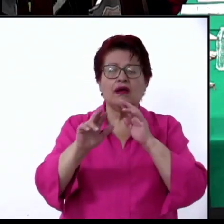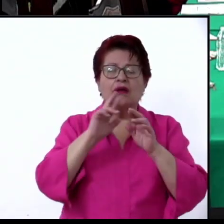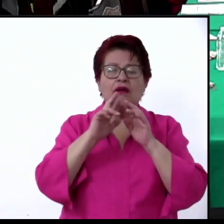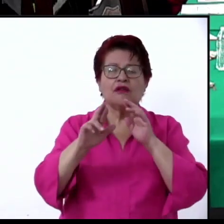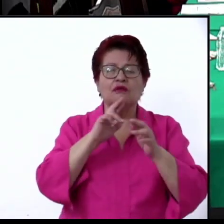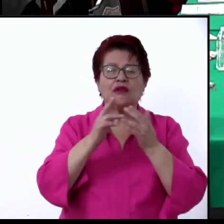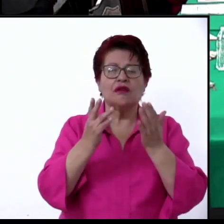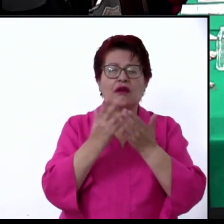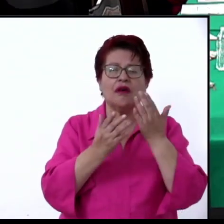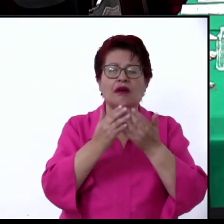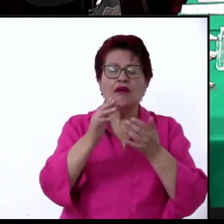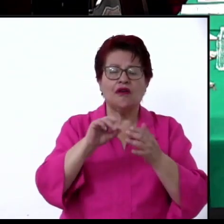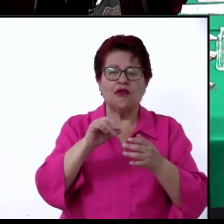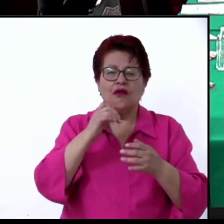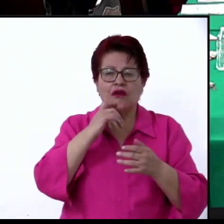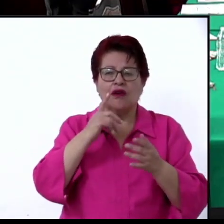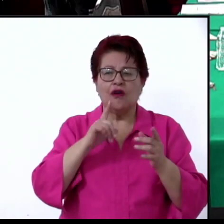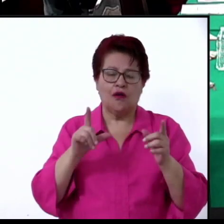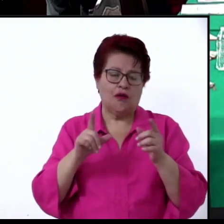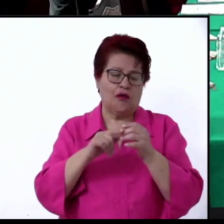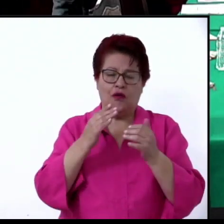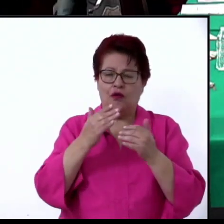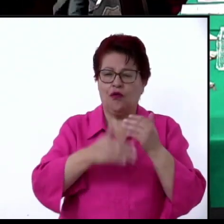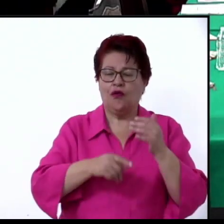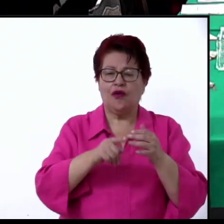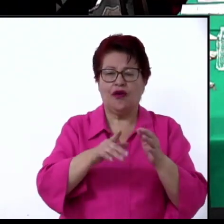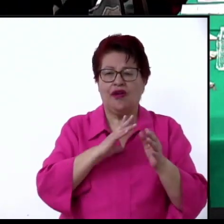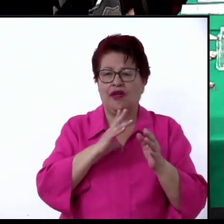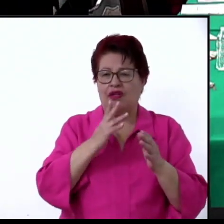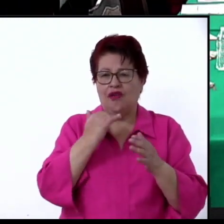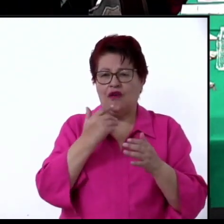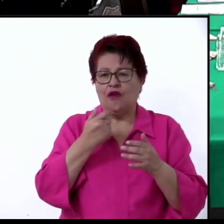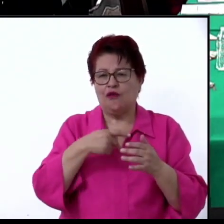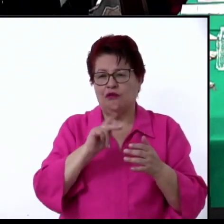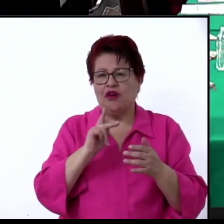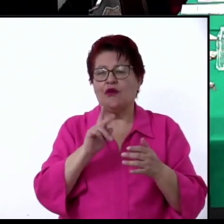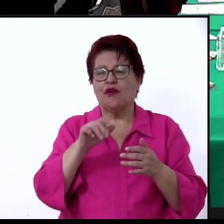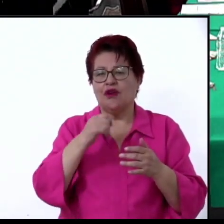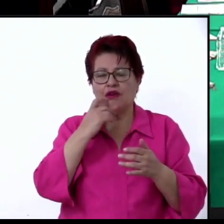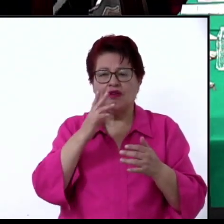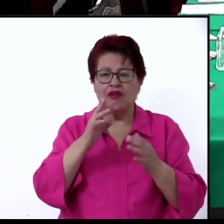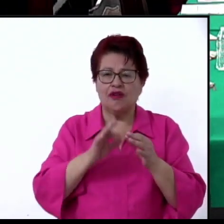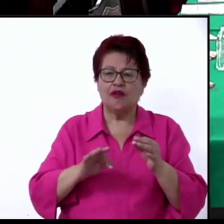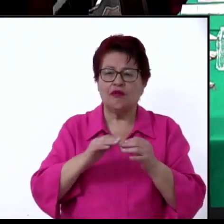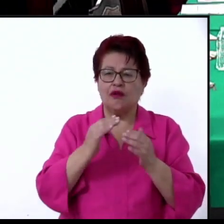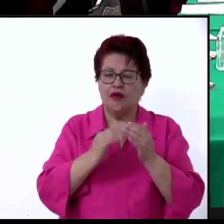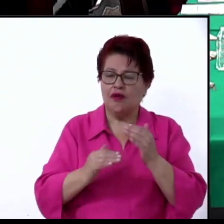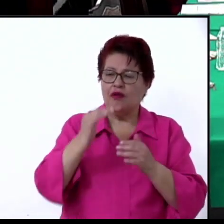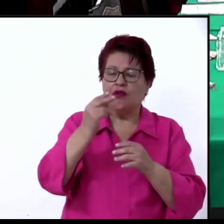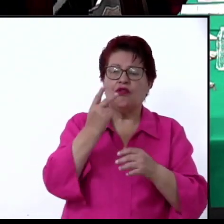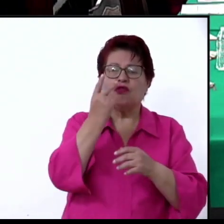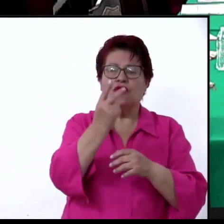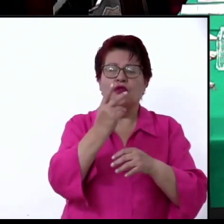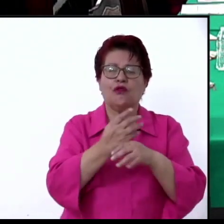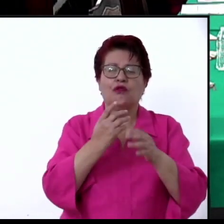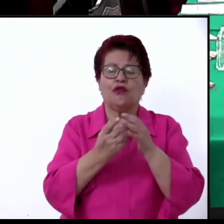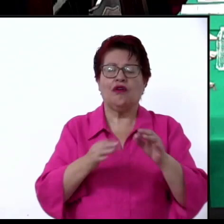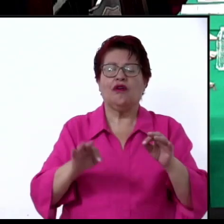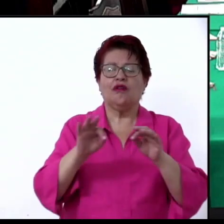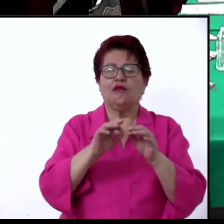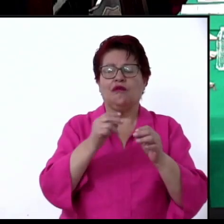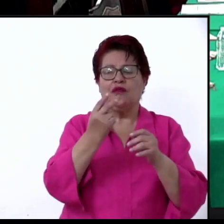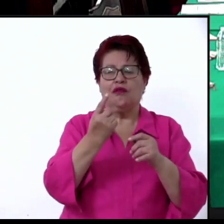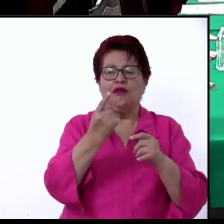respuestas y no quisiera concluir mi participación sin destacar dos aspectos fundamentales. El